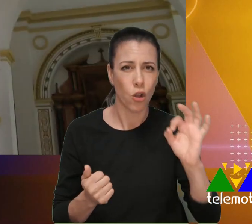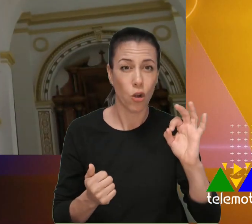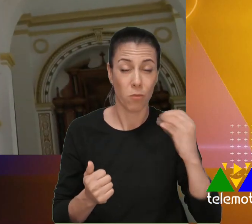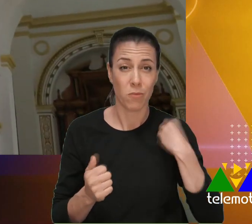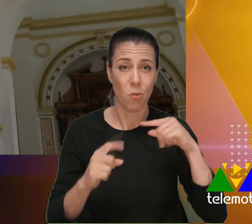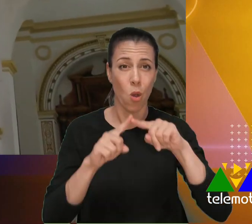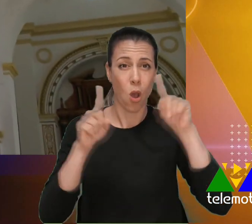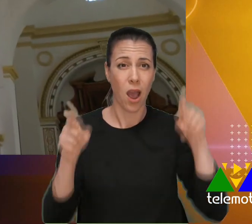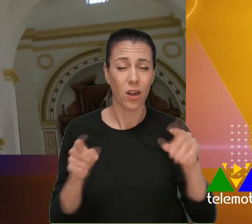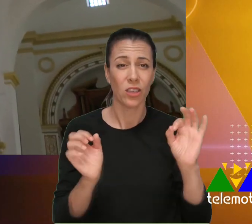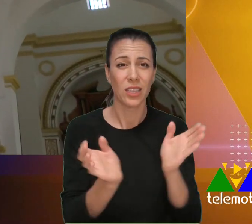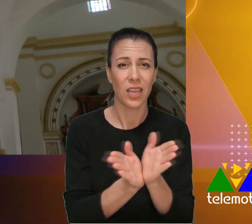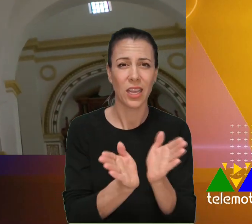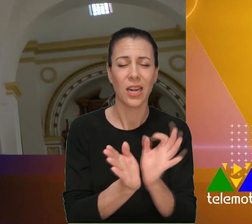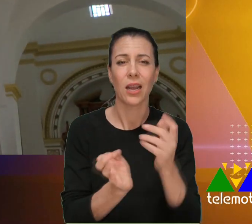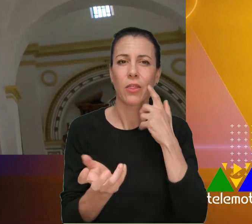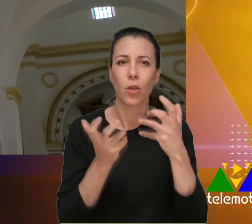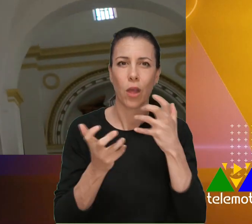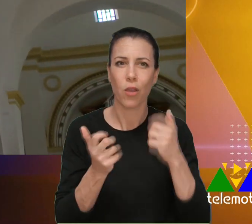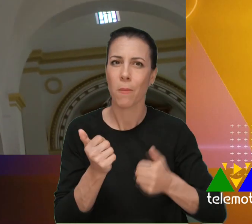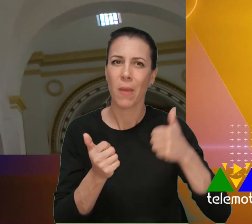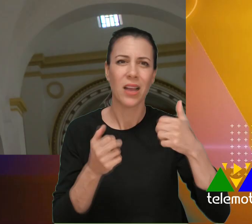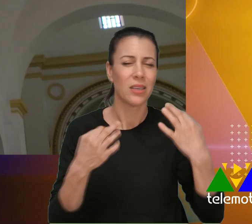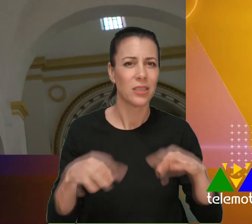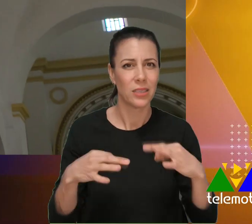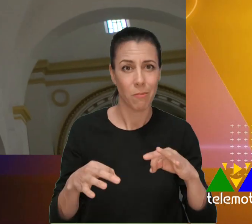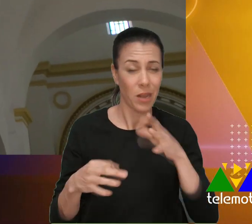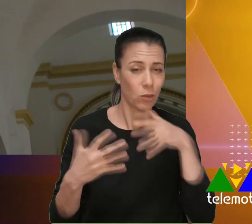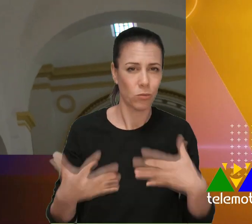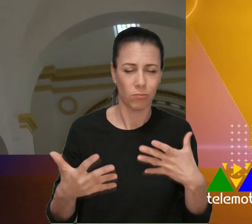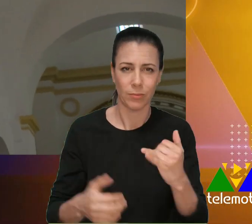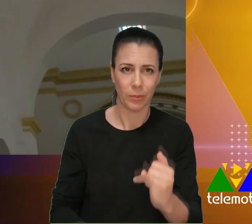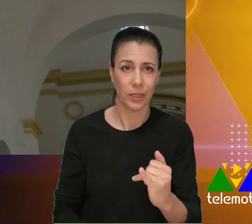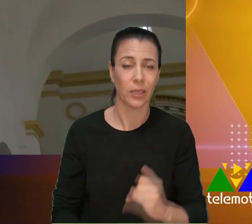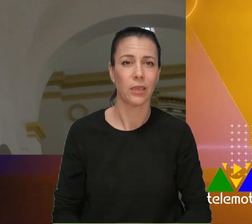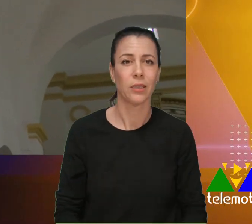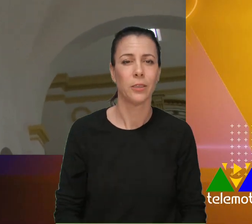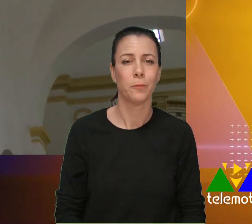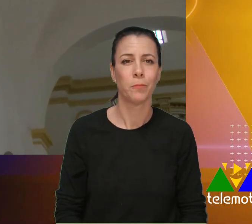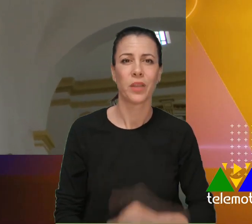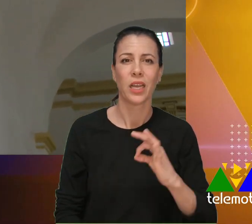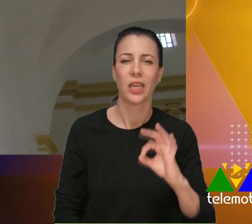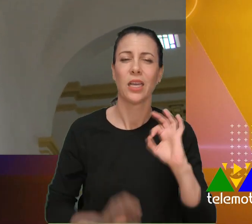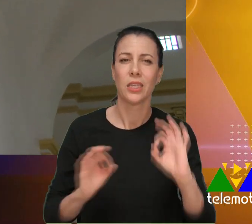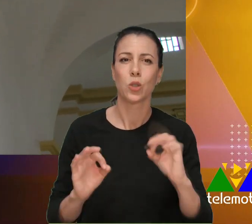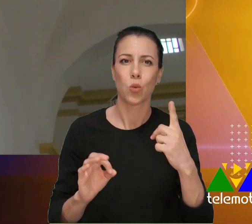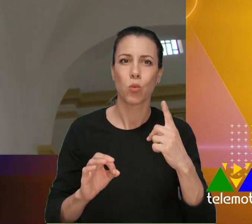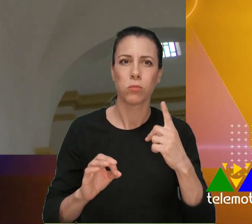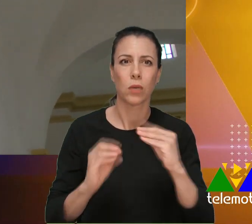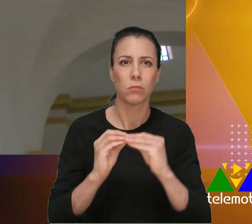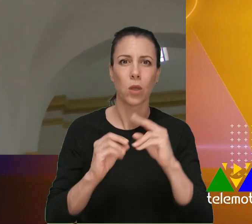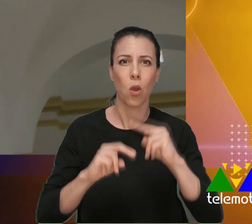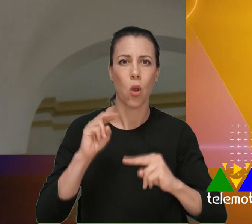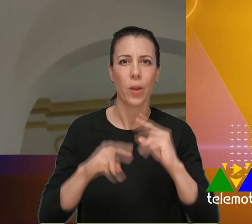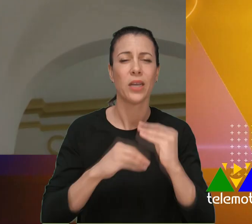arcos, que es la decoración más simple que tenemos aquí. Es una obra que se